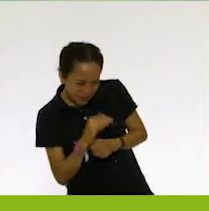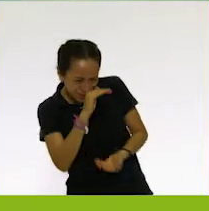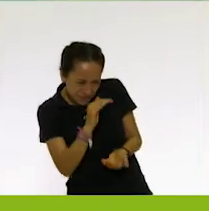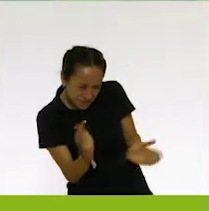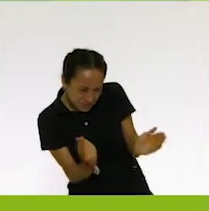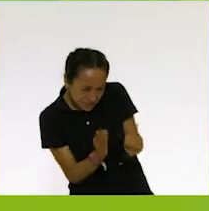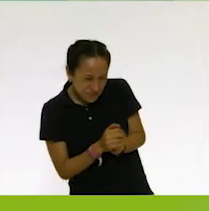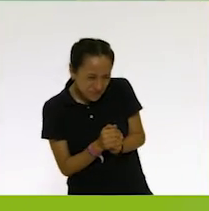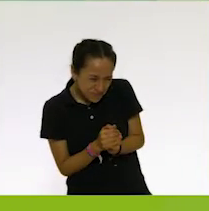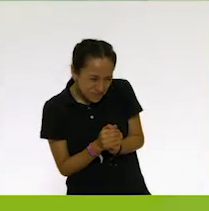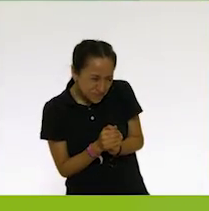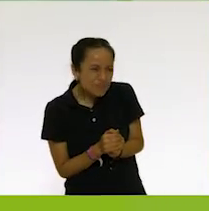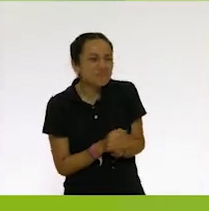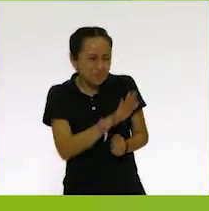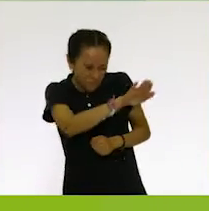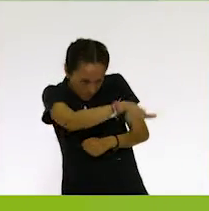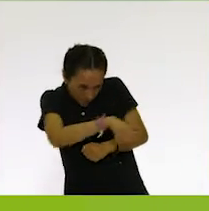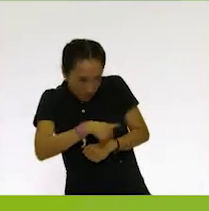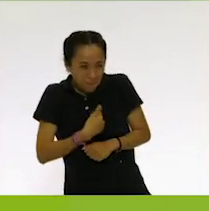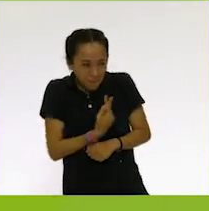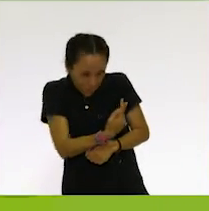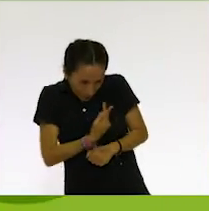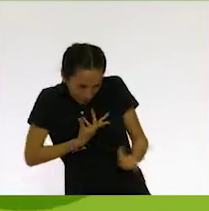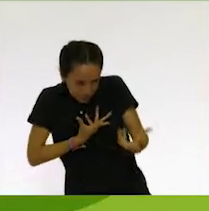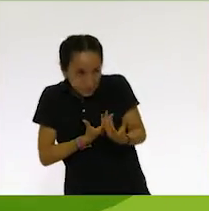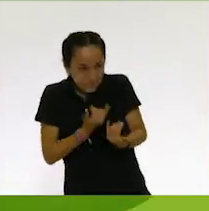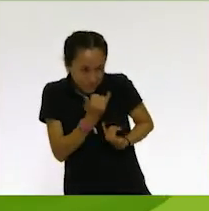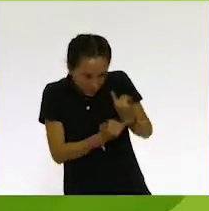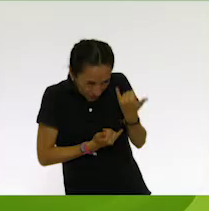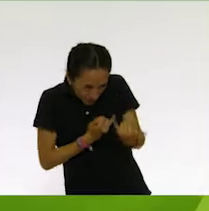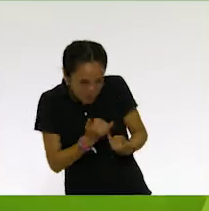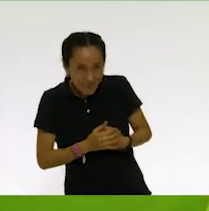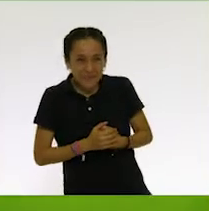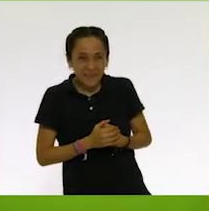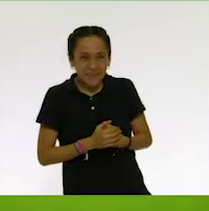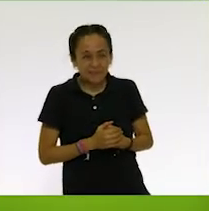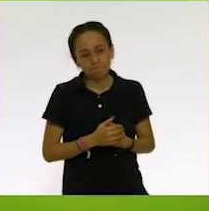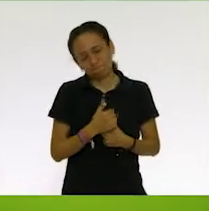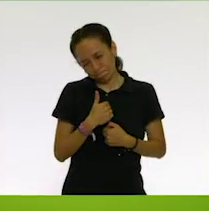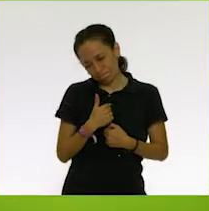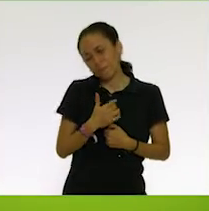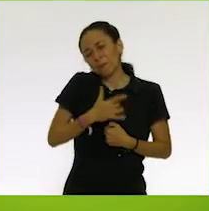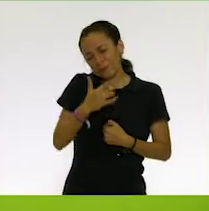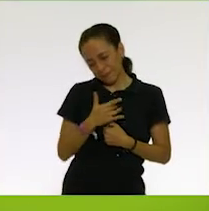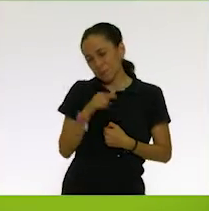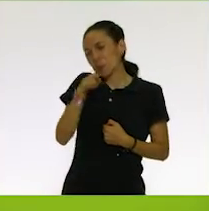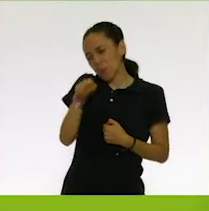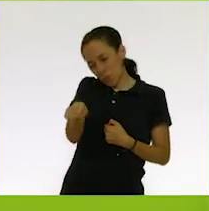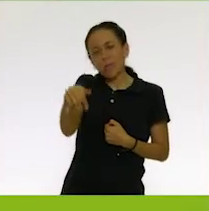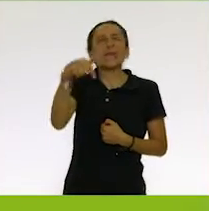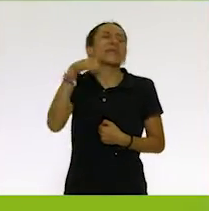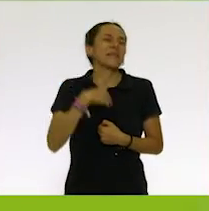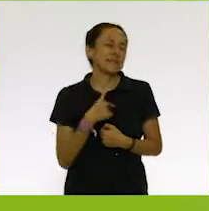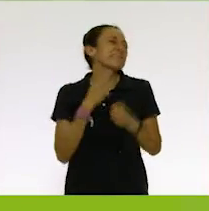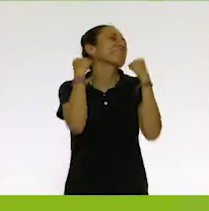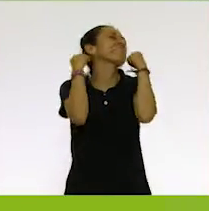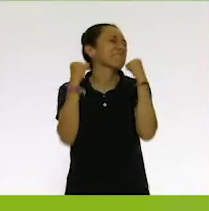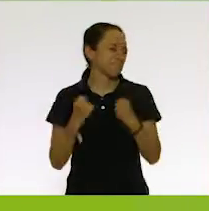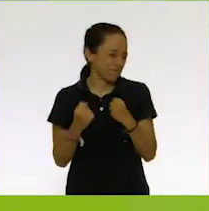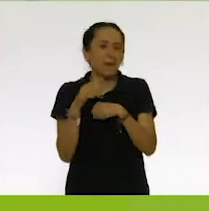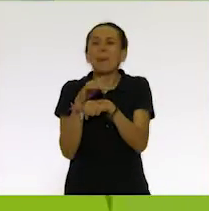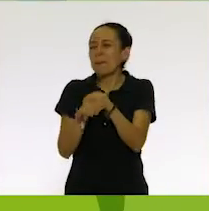ven a jugar conmigo. Estoy seguro que tú y yo seremos